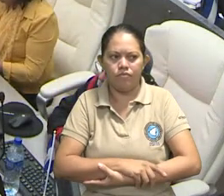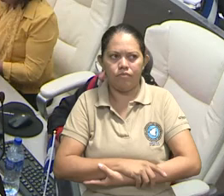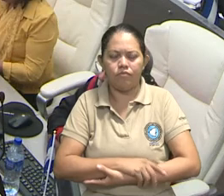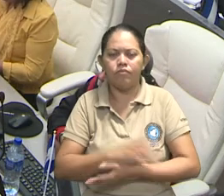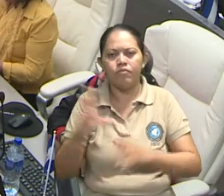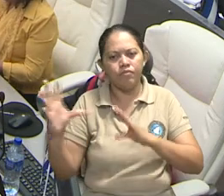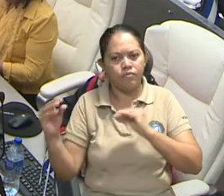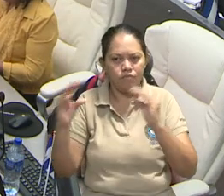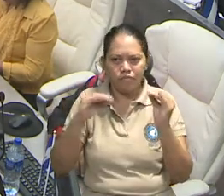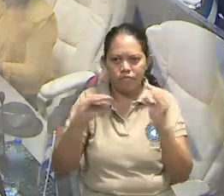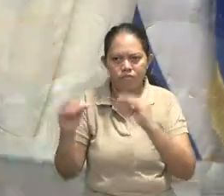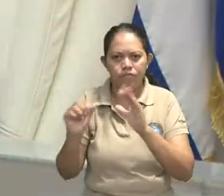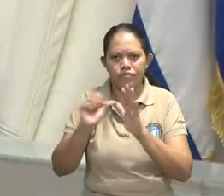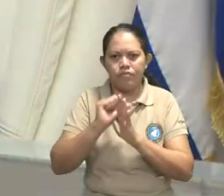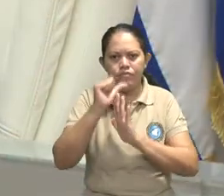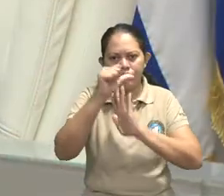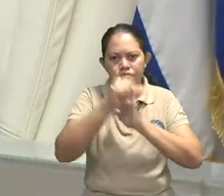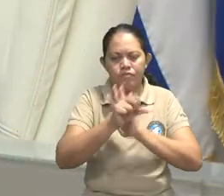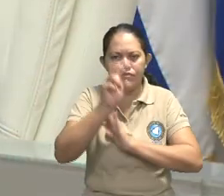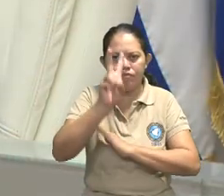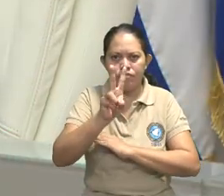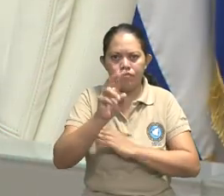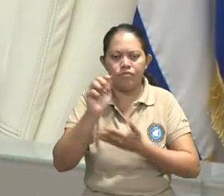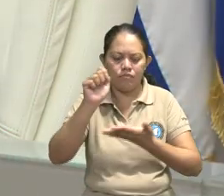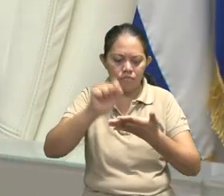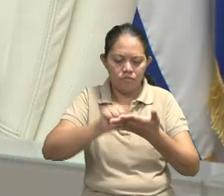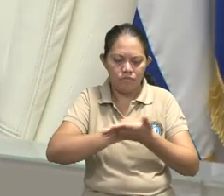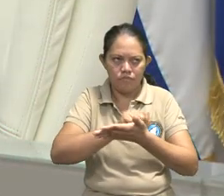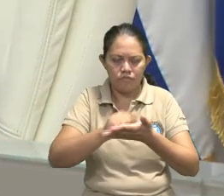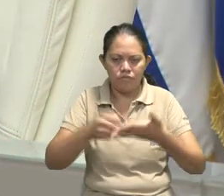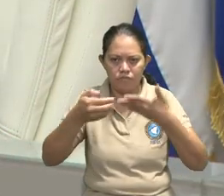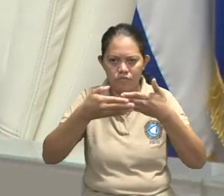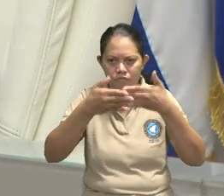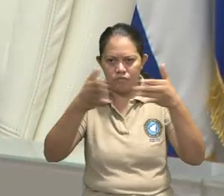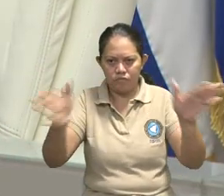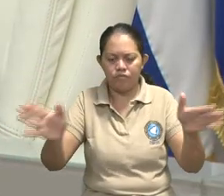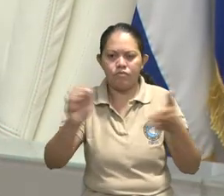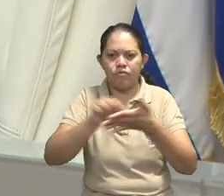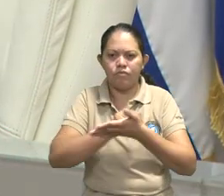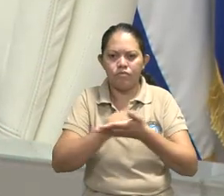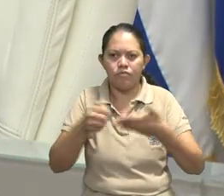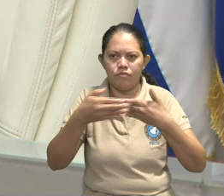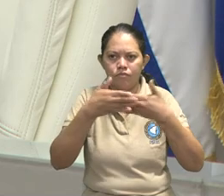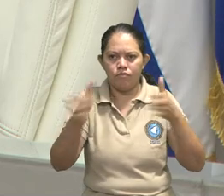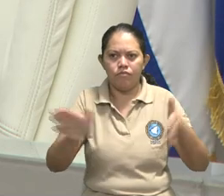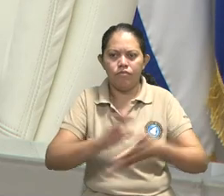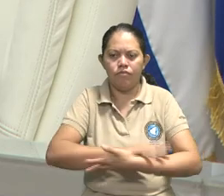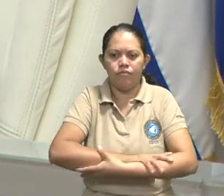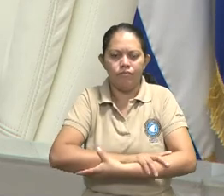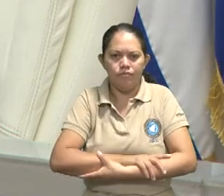A discusión el artículo 2, a votación el artículo 2, se abre la votación.